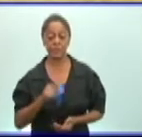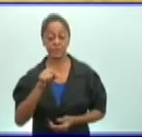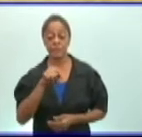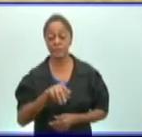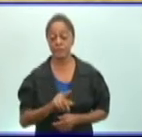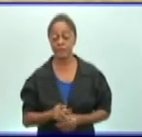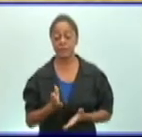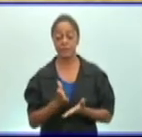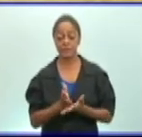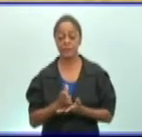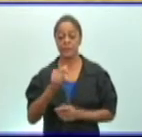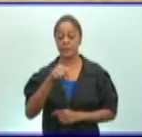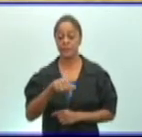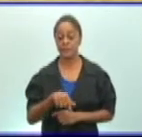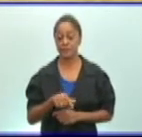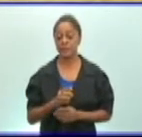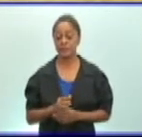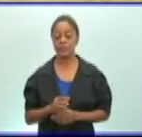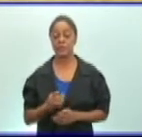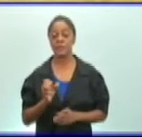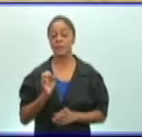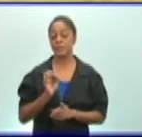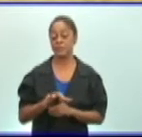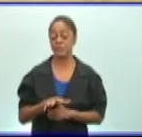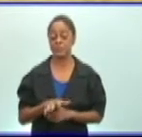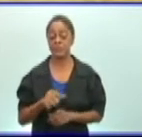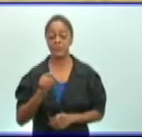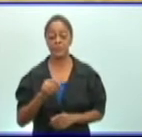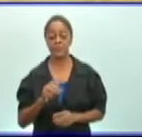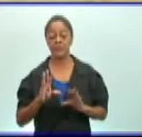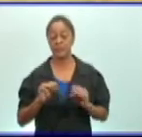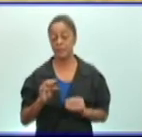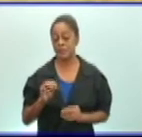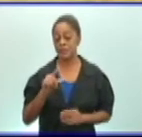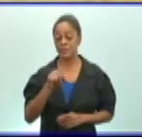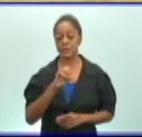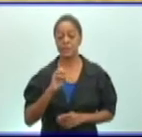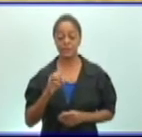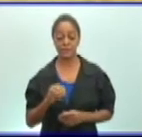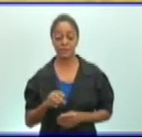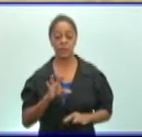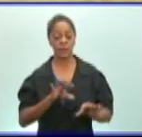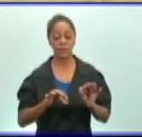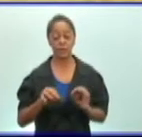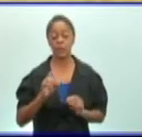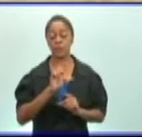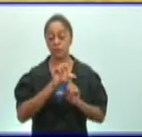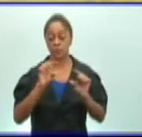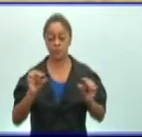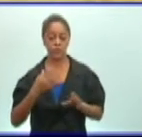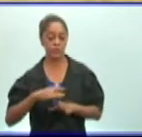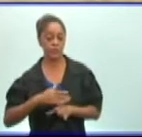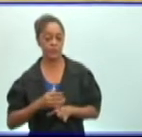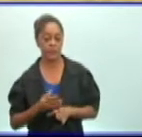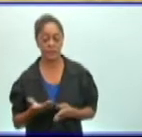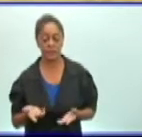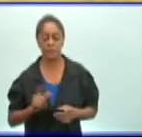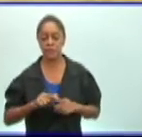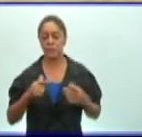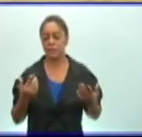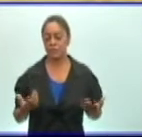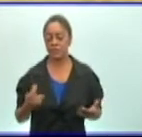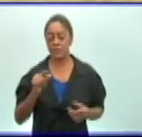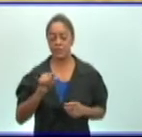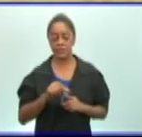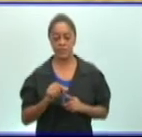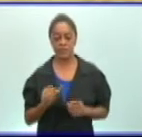Específicamente en la clase de hoy, en esta clase introductoria que refiere a esta civilización, he escogido un asunto diferente porque tiene que ver con